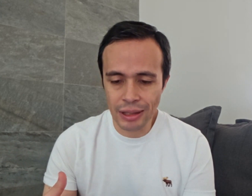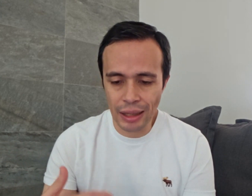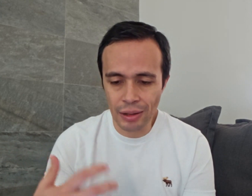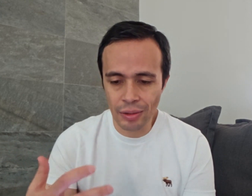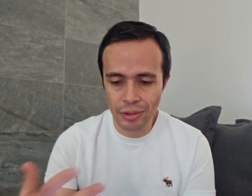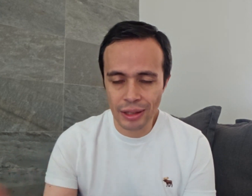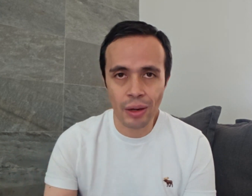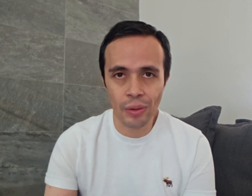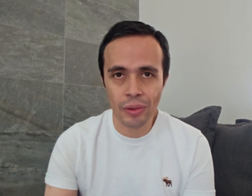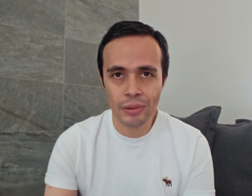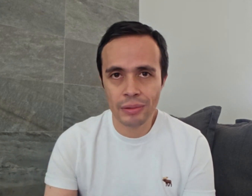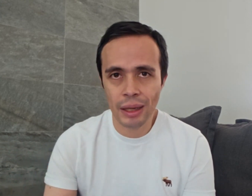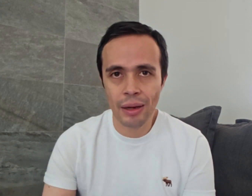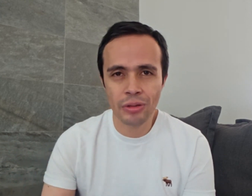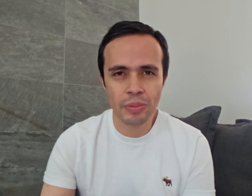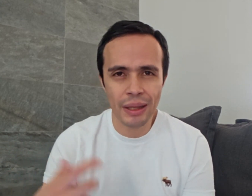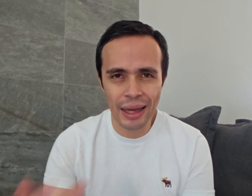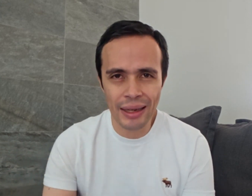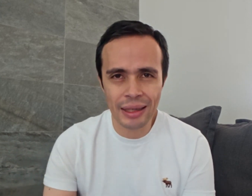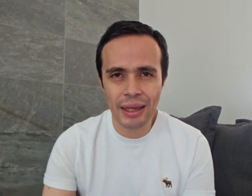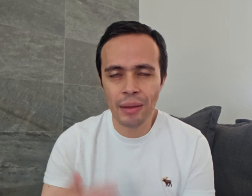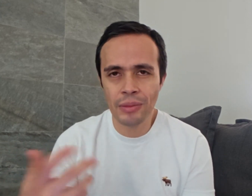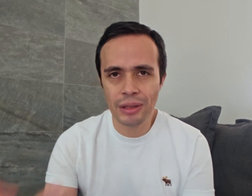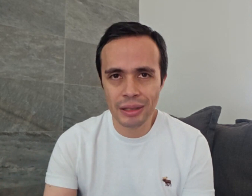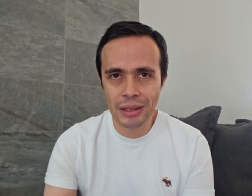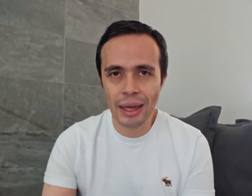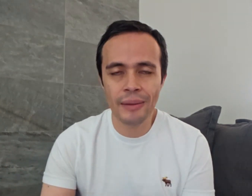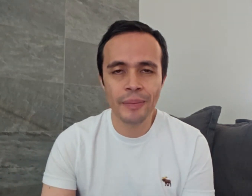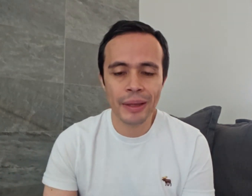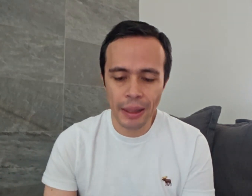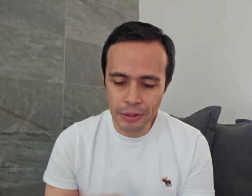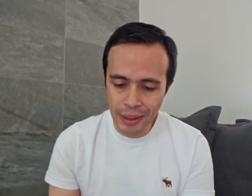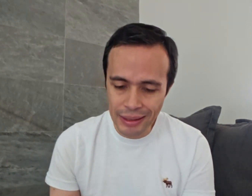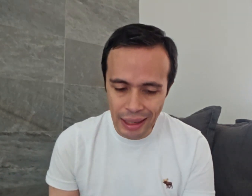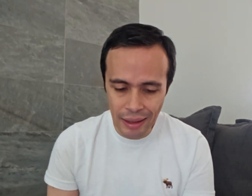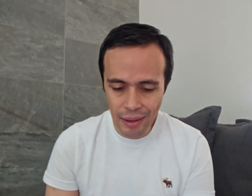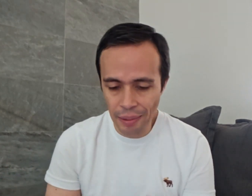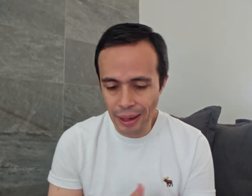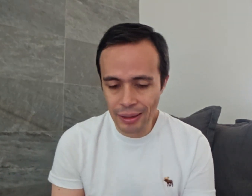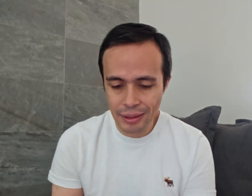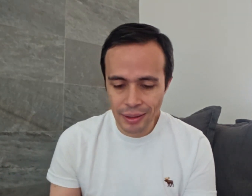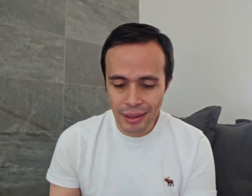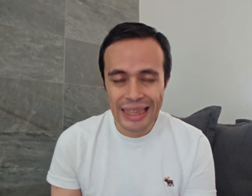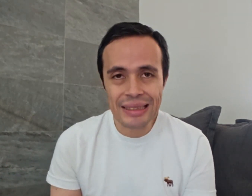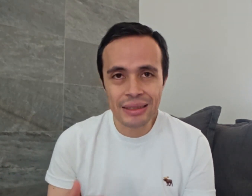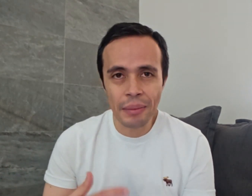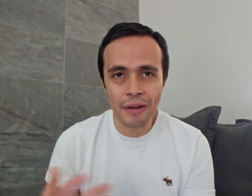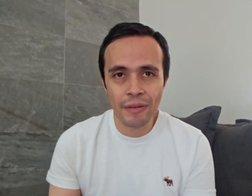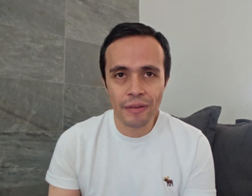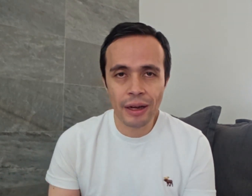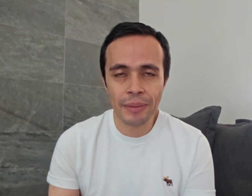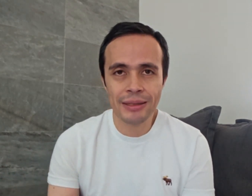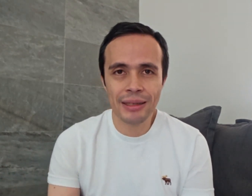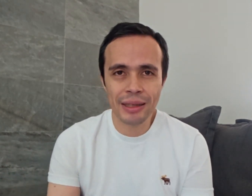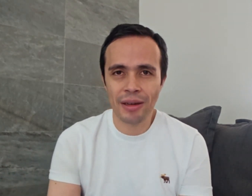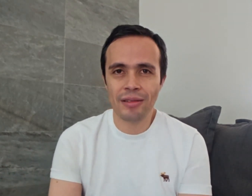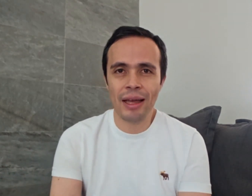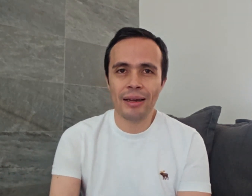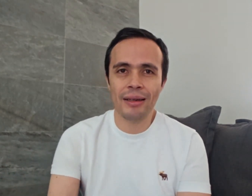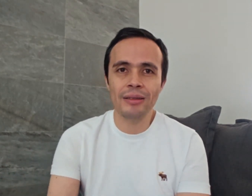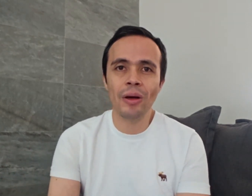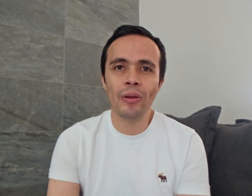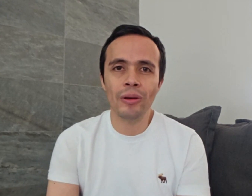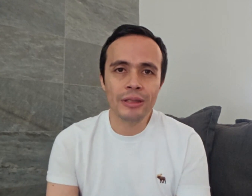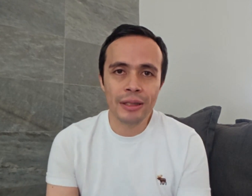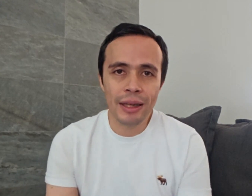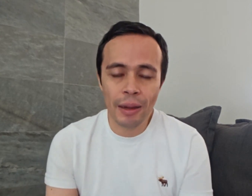propios centros de salud, ¿no? En los hospitales del IMSS, ISSSTE, IMSS Bienestar, habrá 15,000 farmacias del